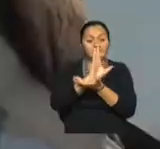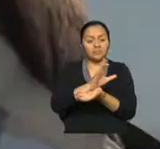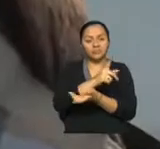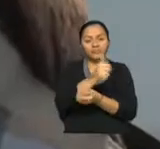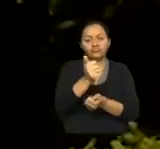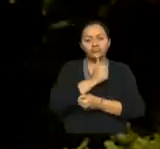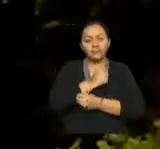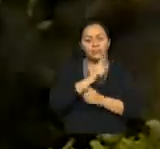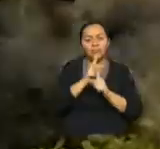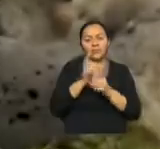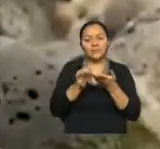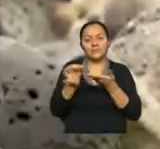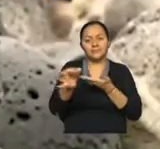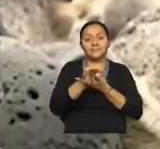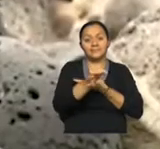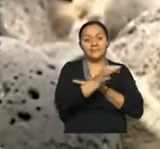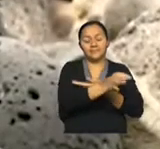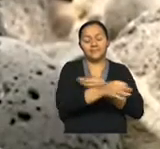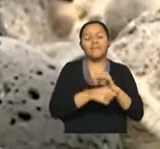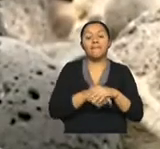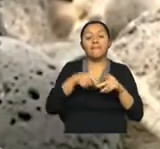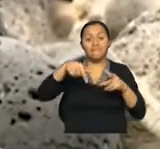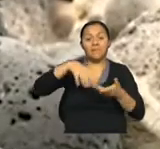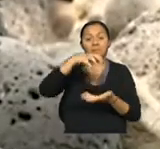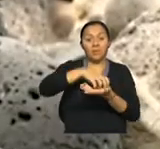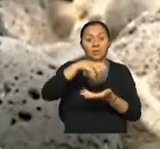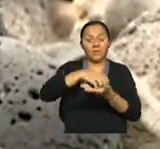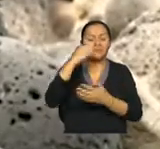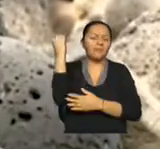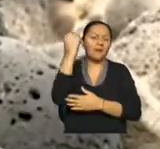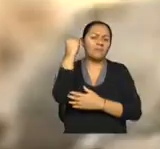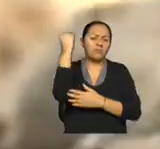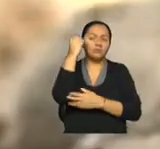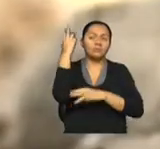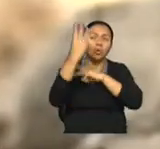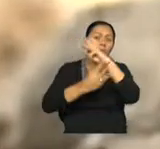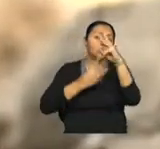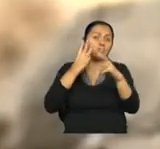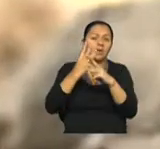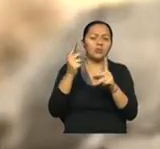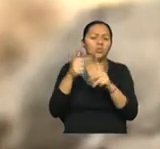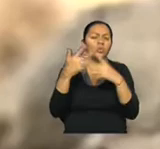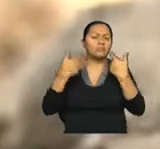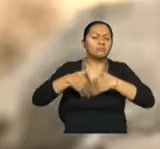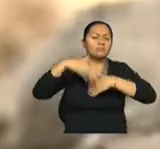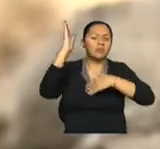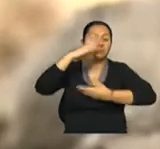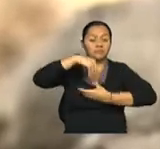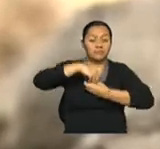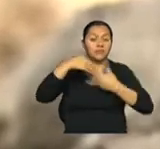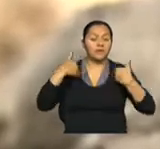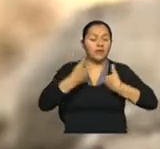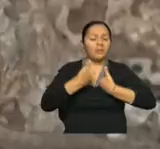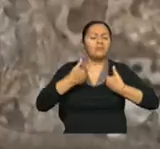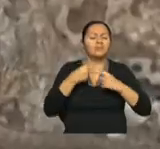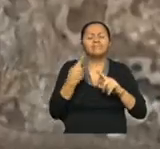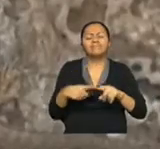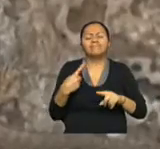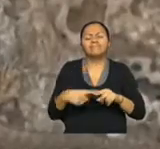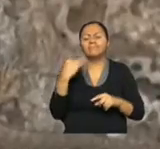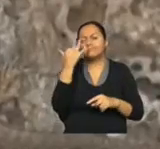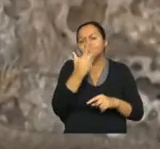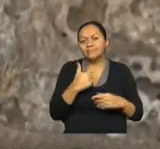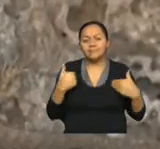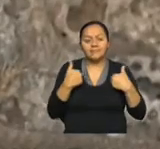de estas islas. Esta provincia es famosa a nivel mundial por albergar en su interior especies únicas de animales